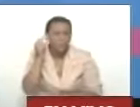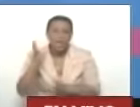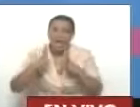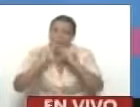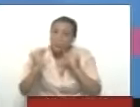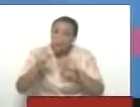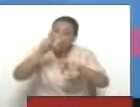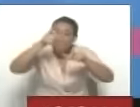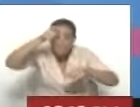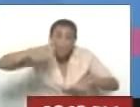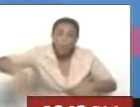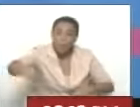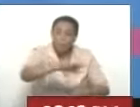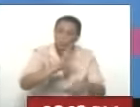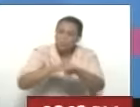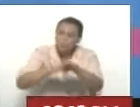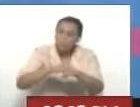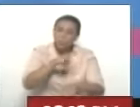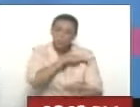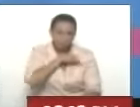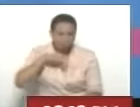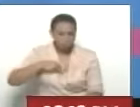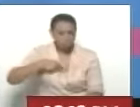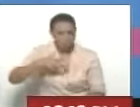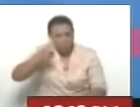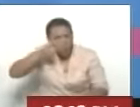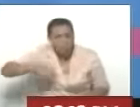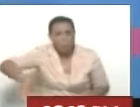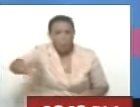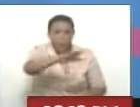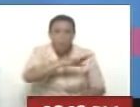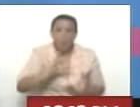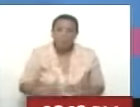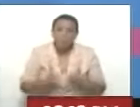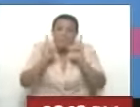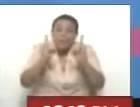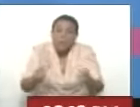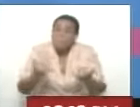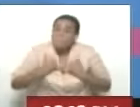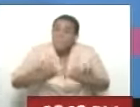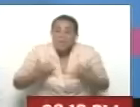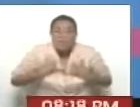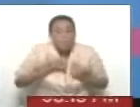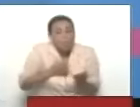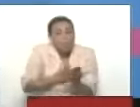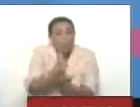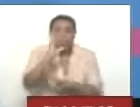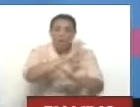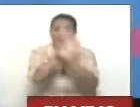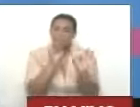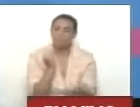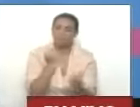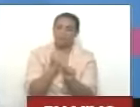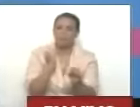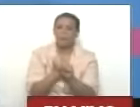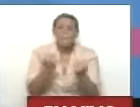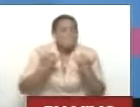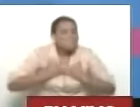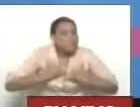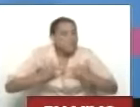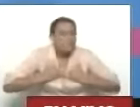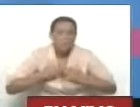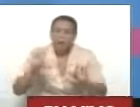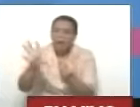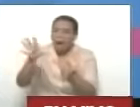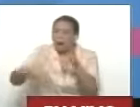todo nuestro pueblo. Nosotros hemos tomado nuestro propio curso de trabajo, nuestro propio